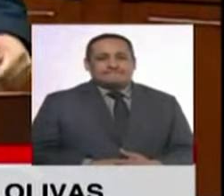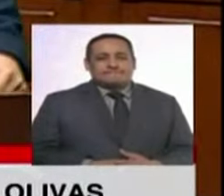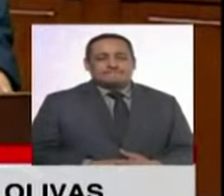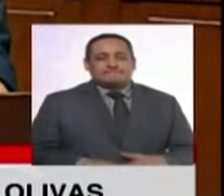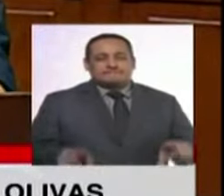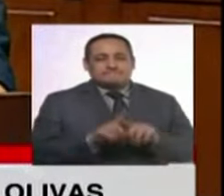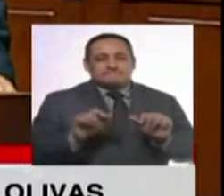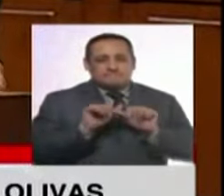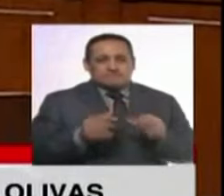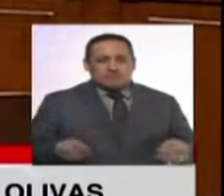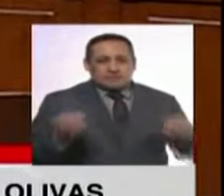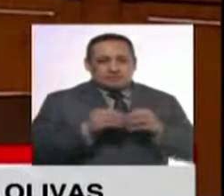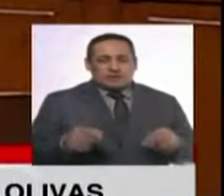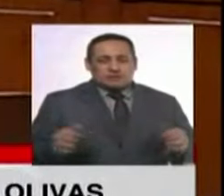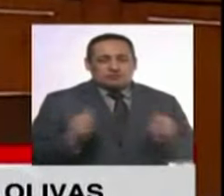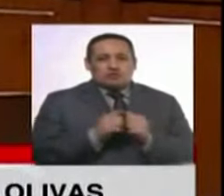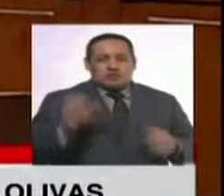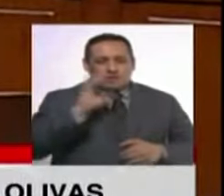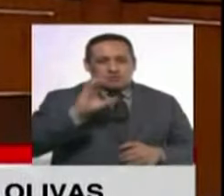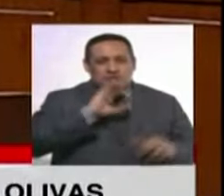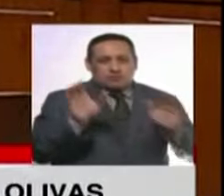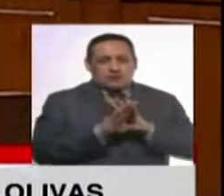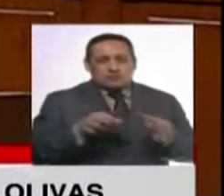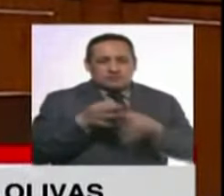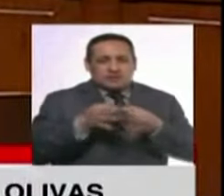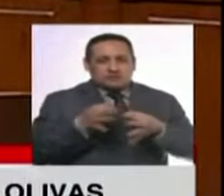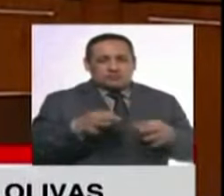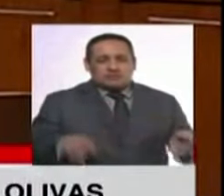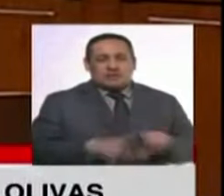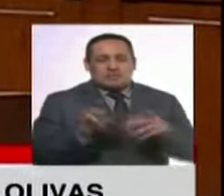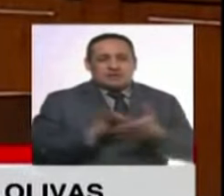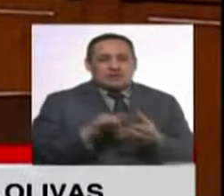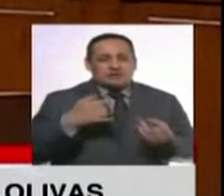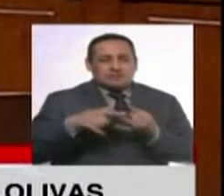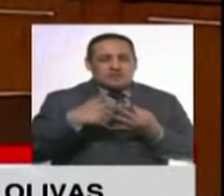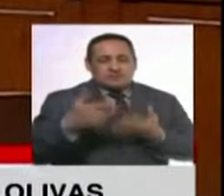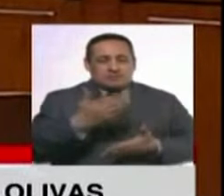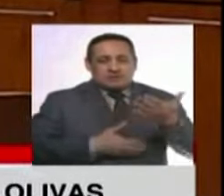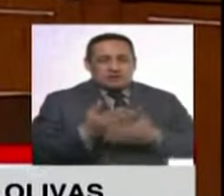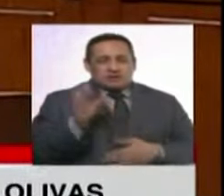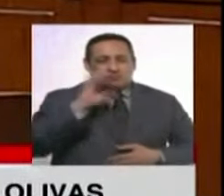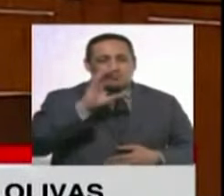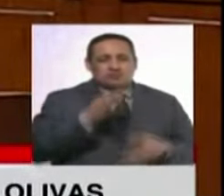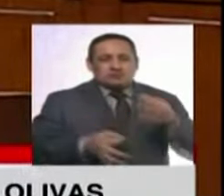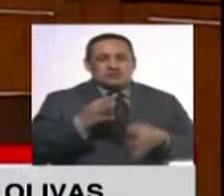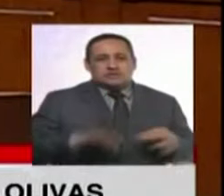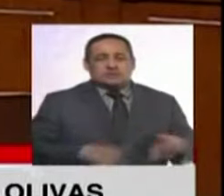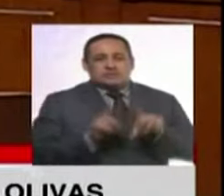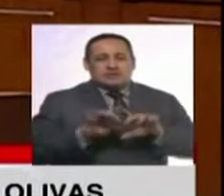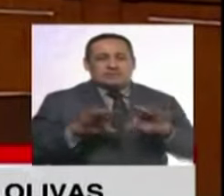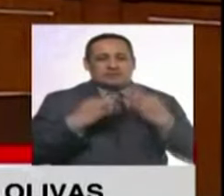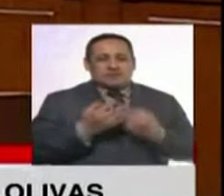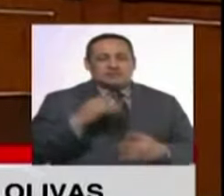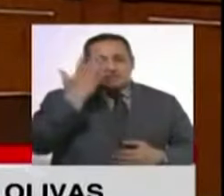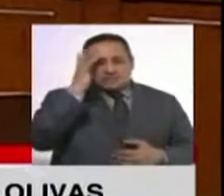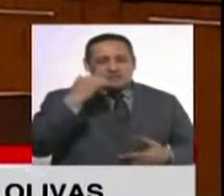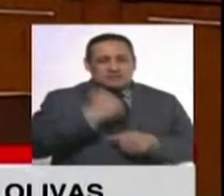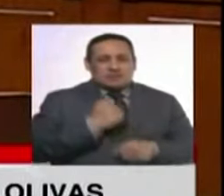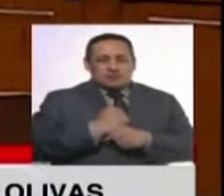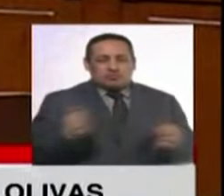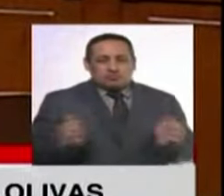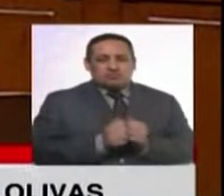continuamos con con la búsqueda y ubicación de los de los expedidos por la justicia y la también inteligencia viene trabajando